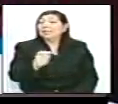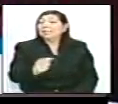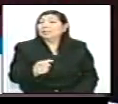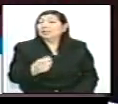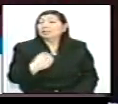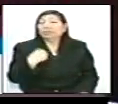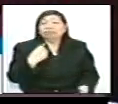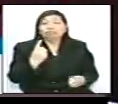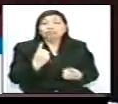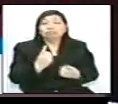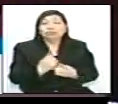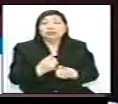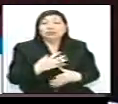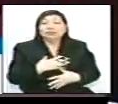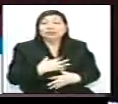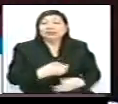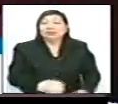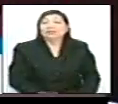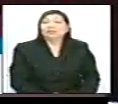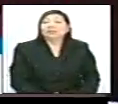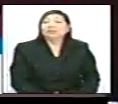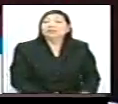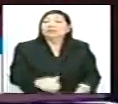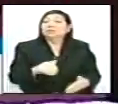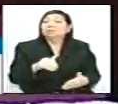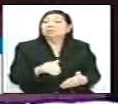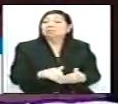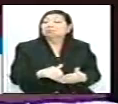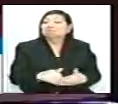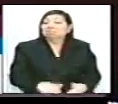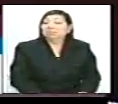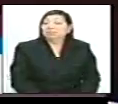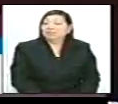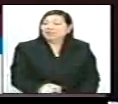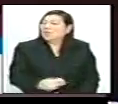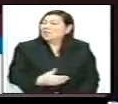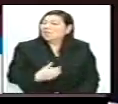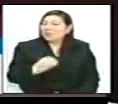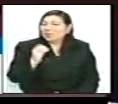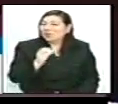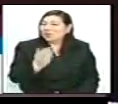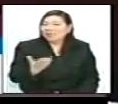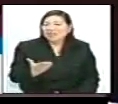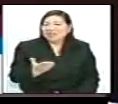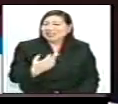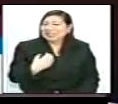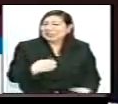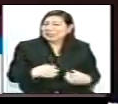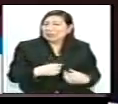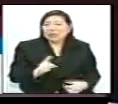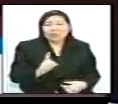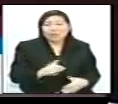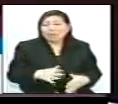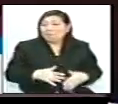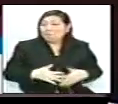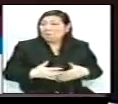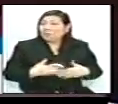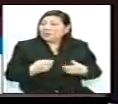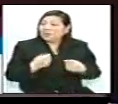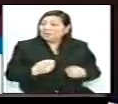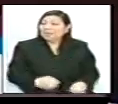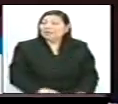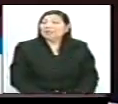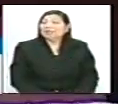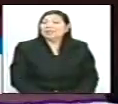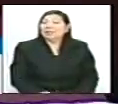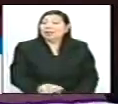un directo interés y son candidatos no pueden opinar por decoro, no pueden presionar,